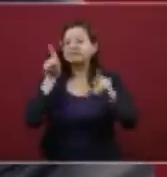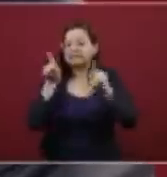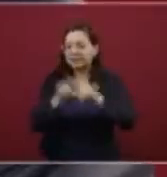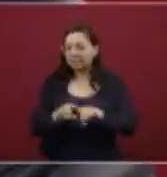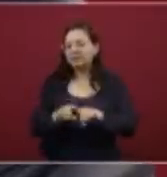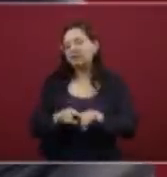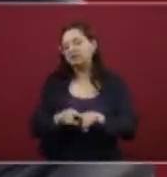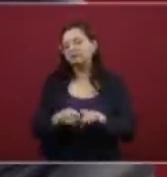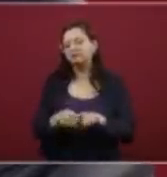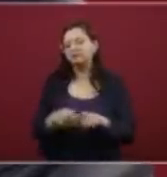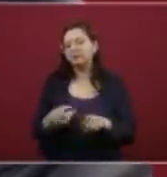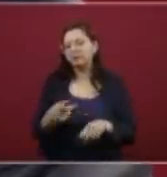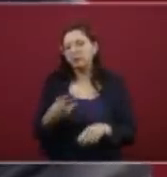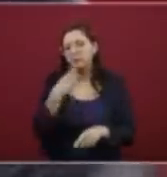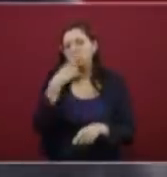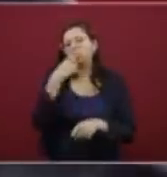experiencia.